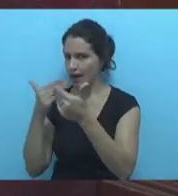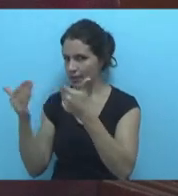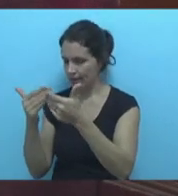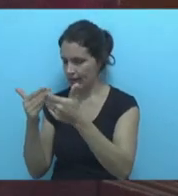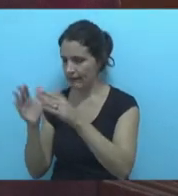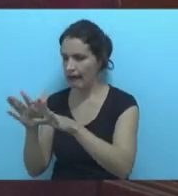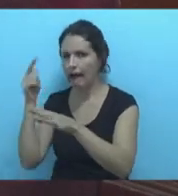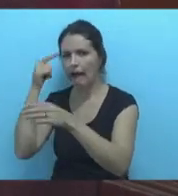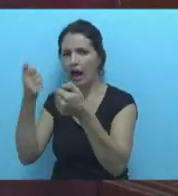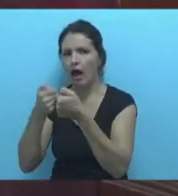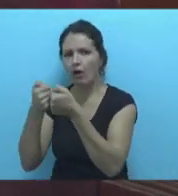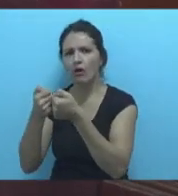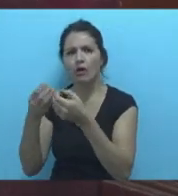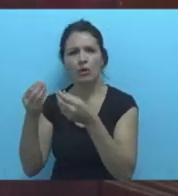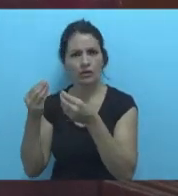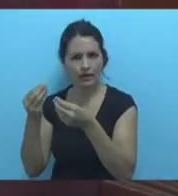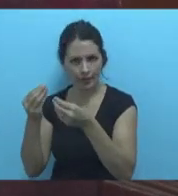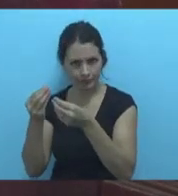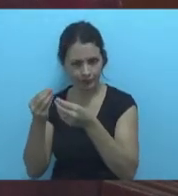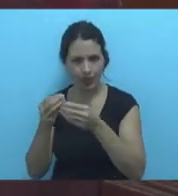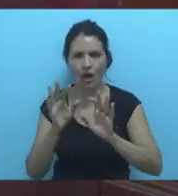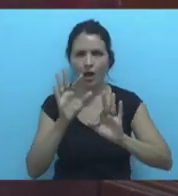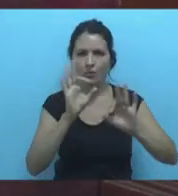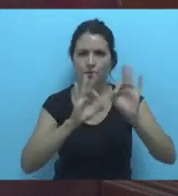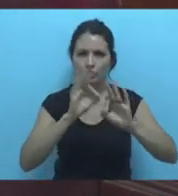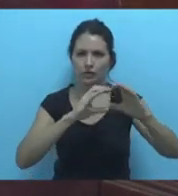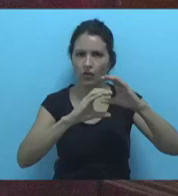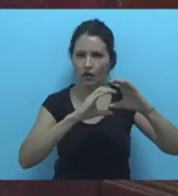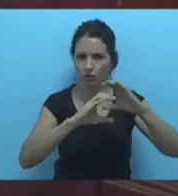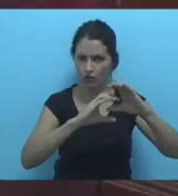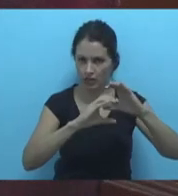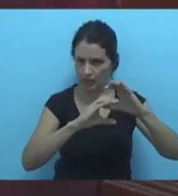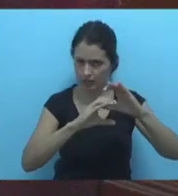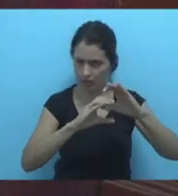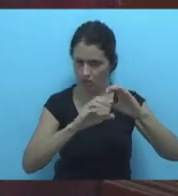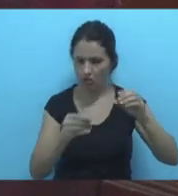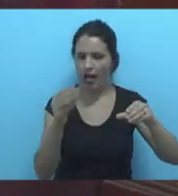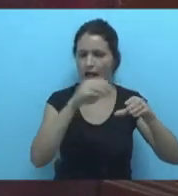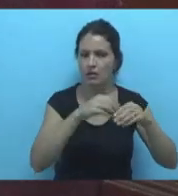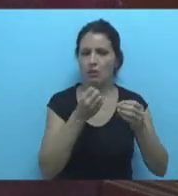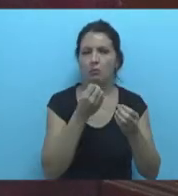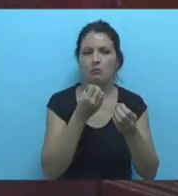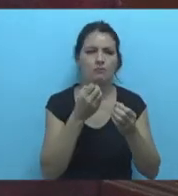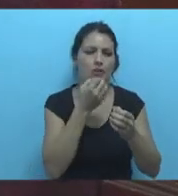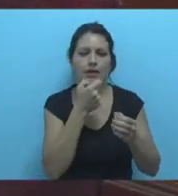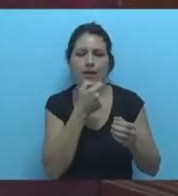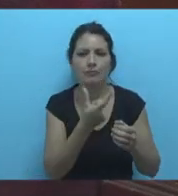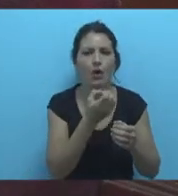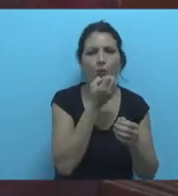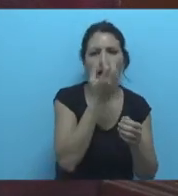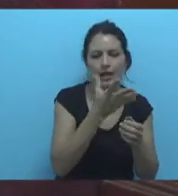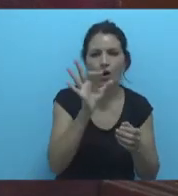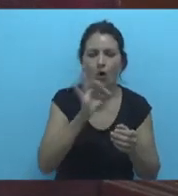acumular los proyectos que son de comunicación, que contienen una declaración un pedido al Poder